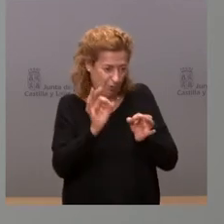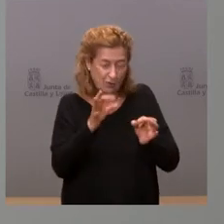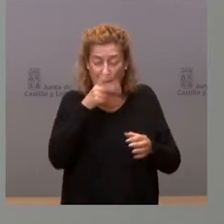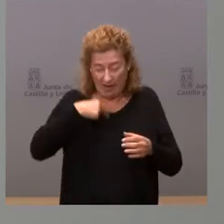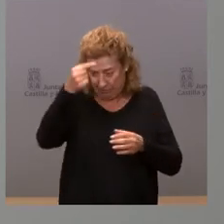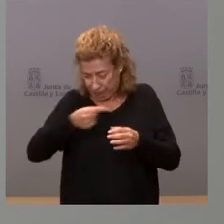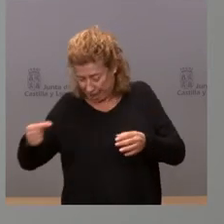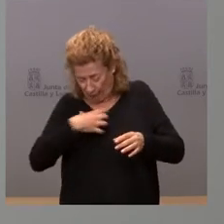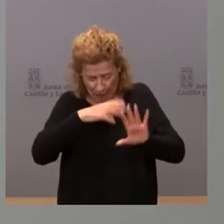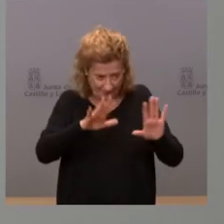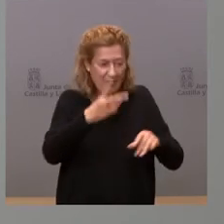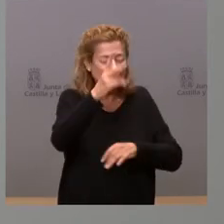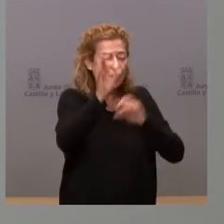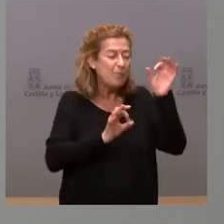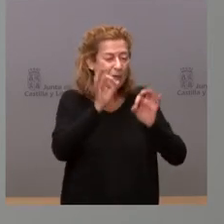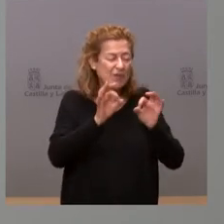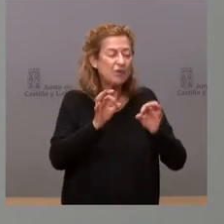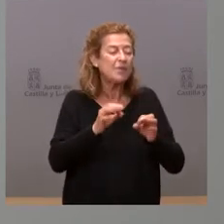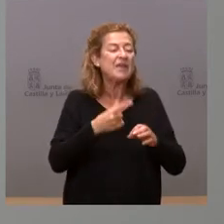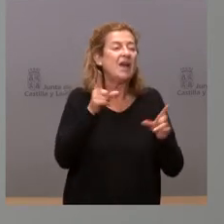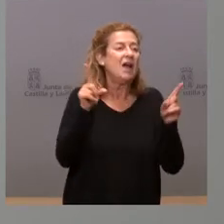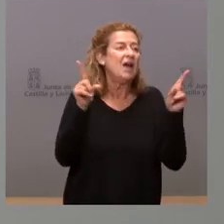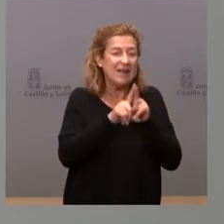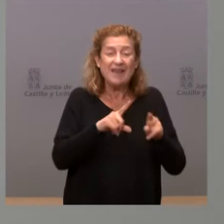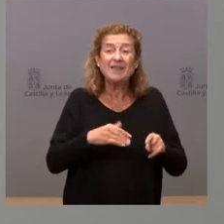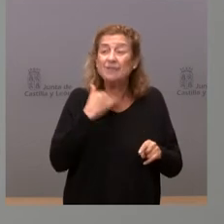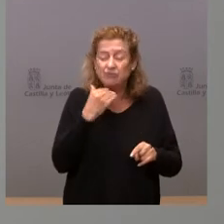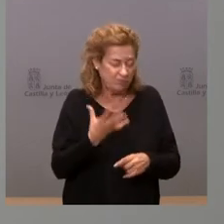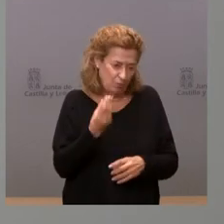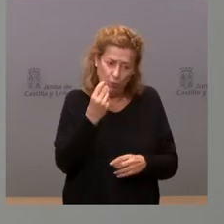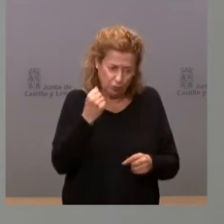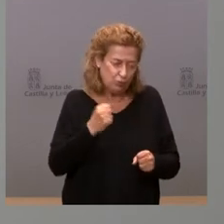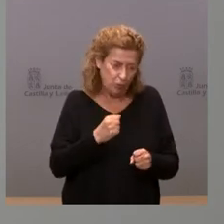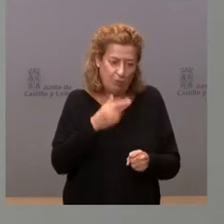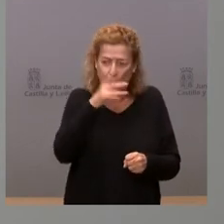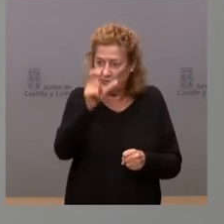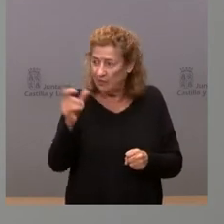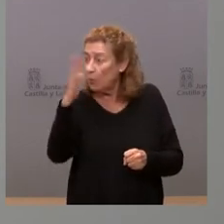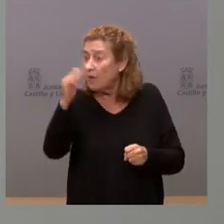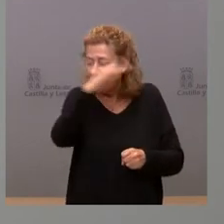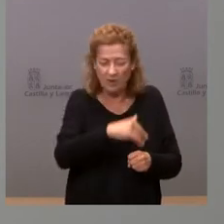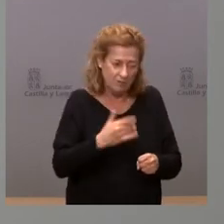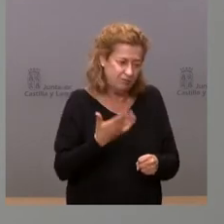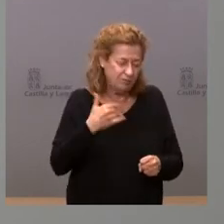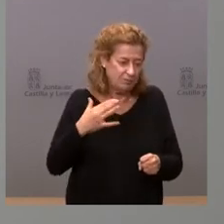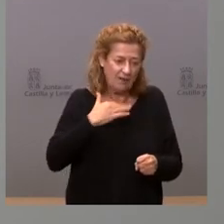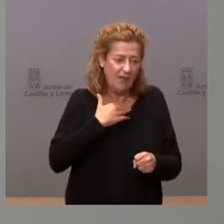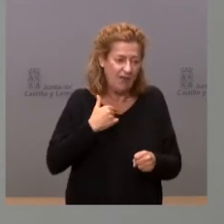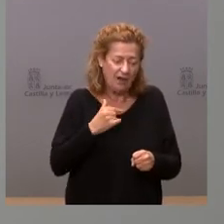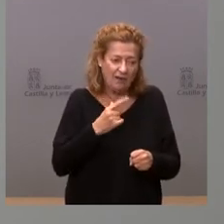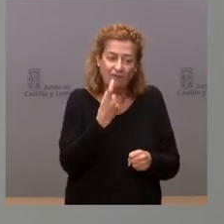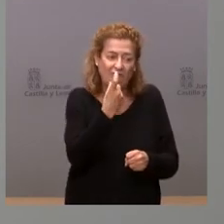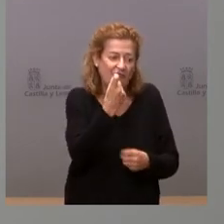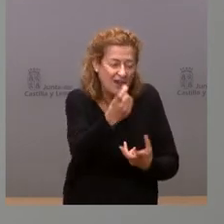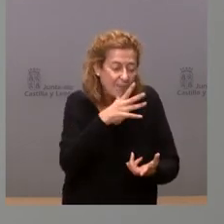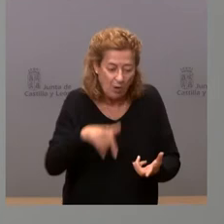momento que supone cualitativamente mucho mucho y supone mucho cualitativamente por dos motivos primero en un momento como